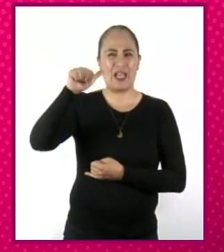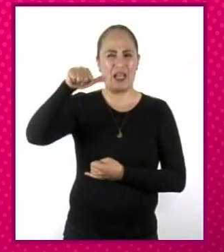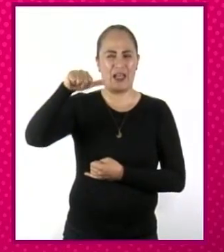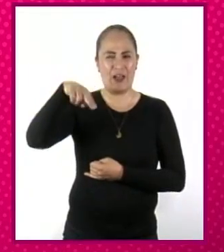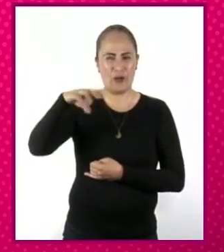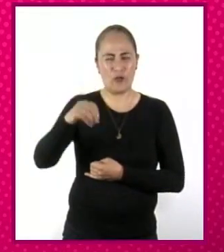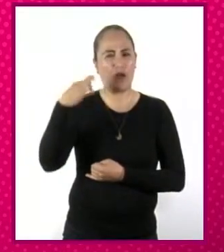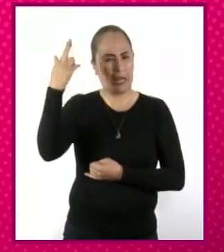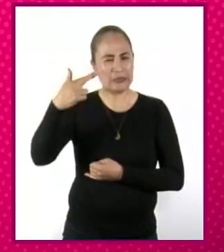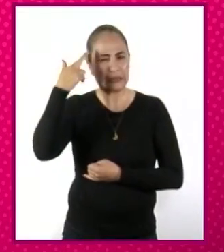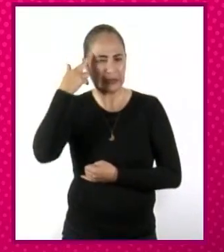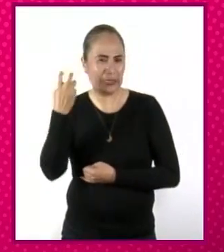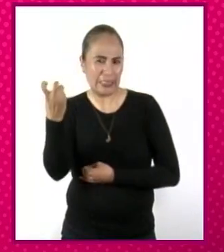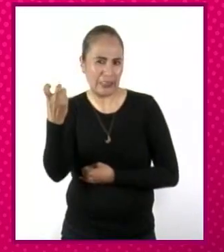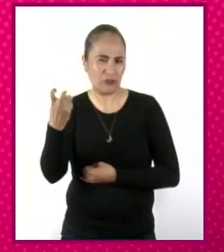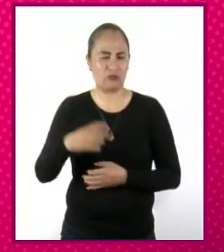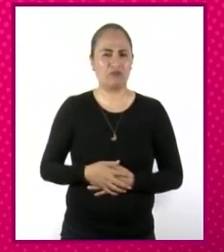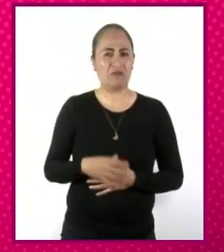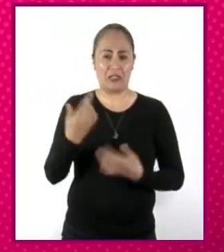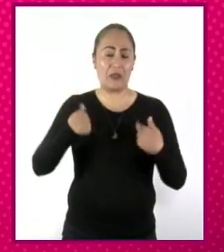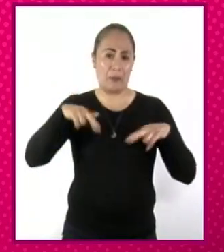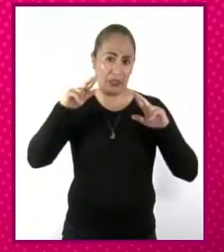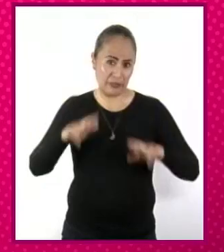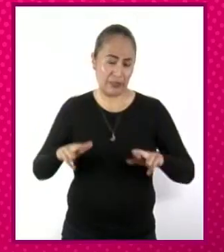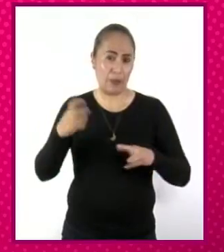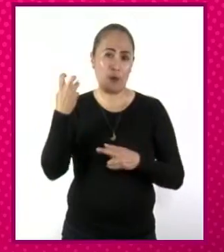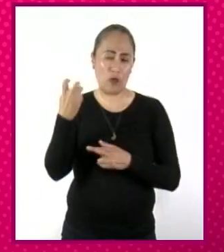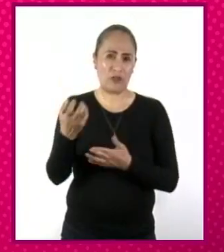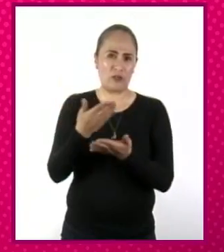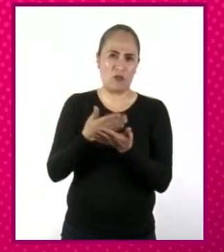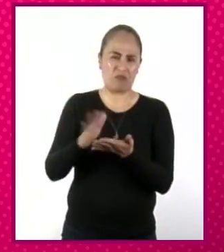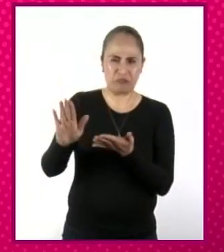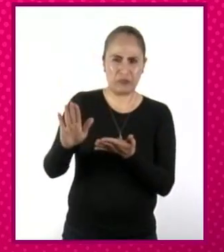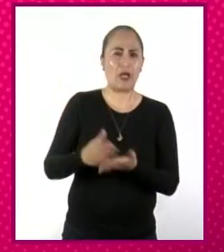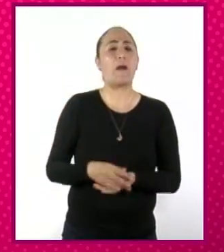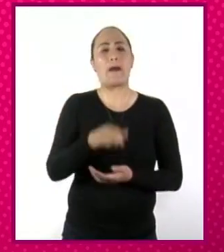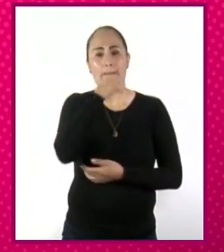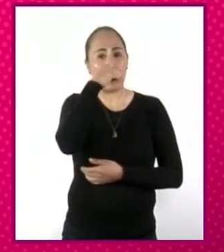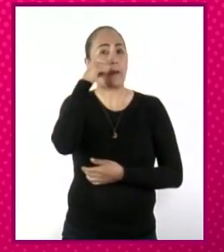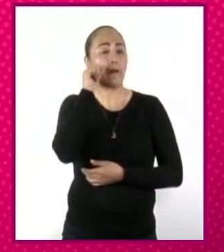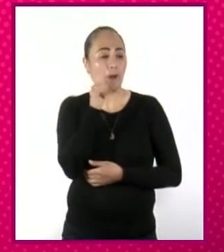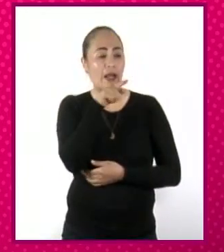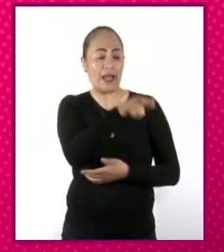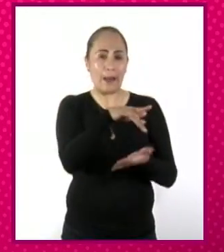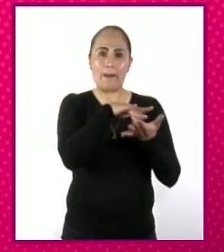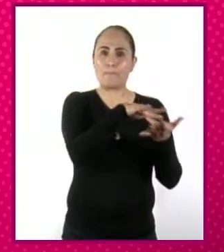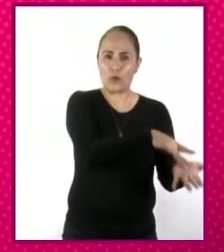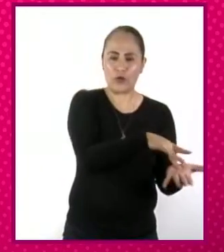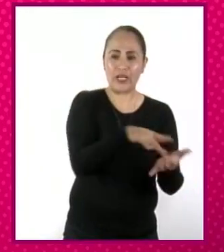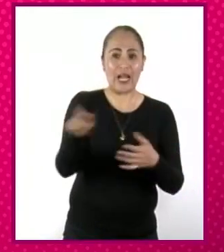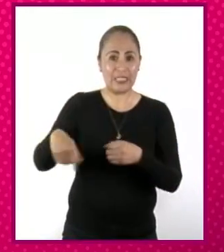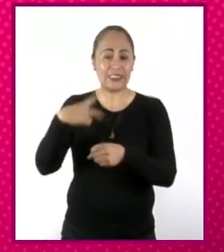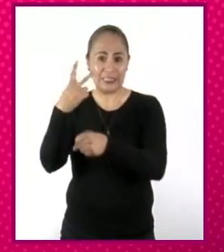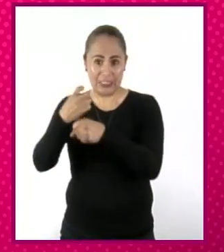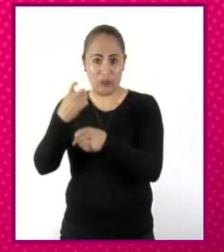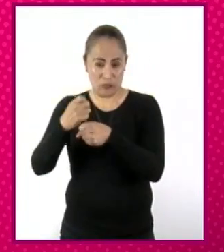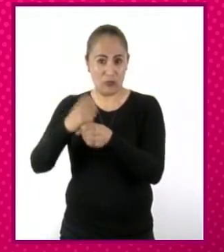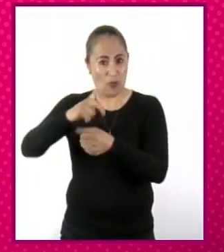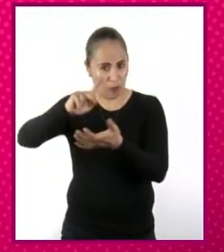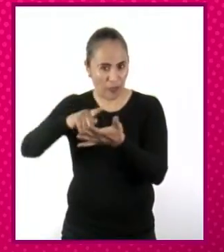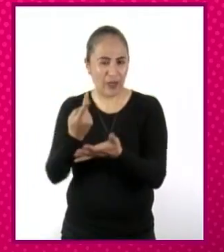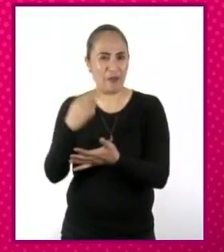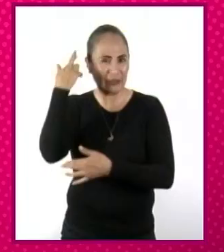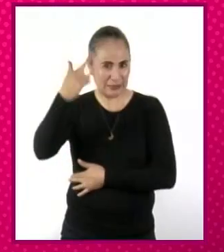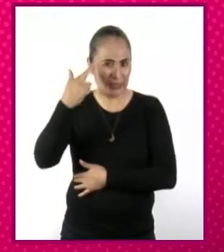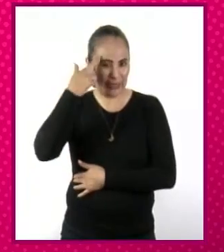sistema monárquico, y por eso están dispuestos a colaborar con Benito Juárez para que no prospere este segundo imperio francés en México